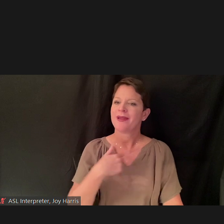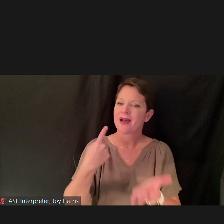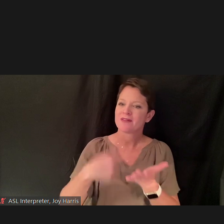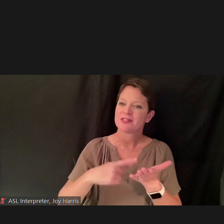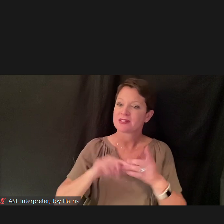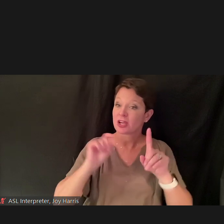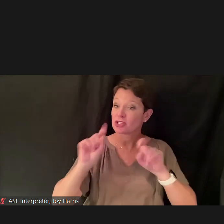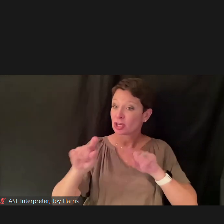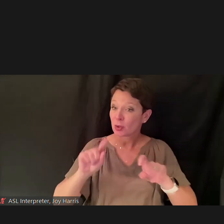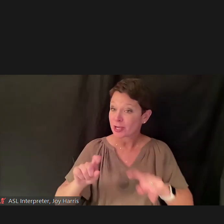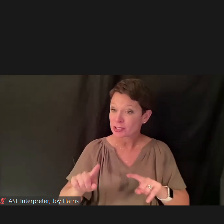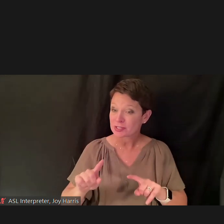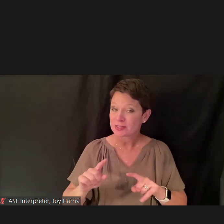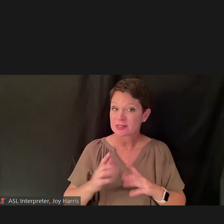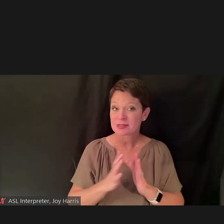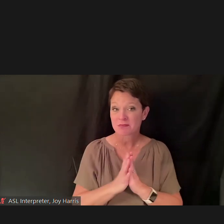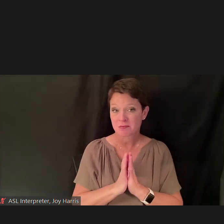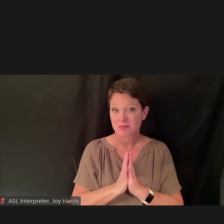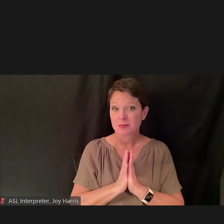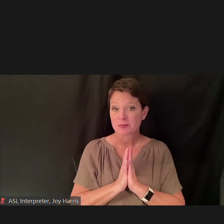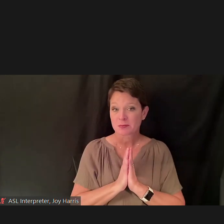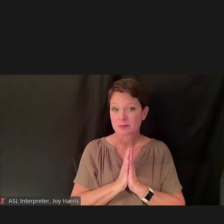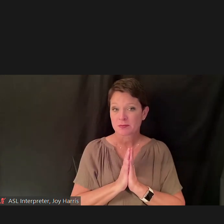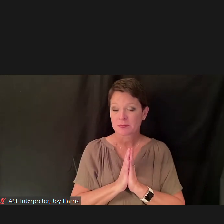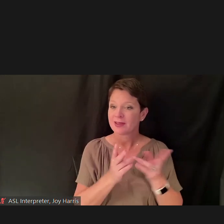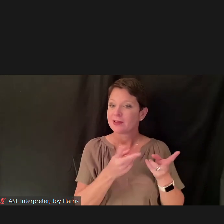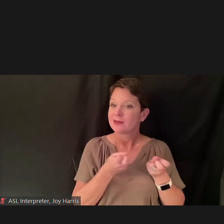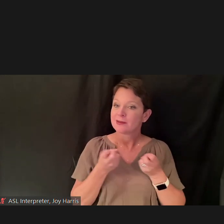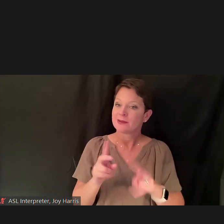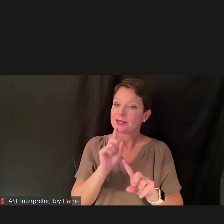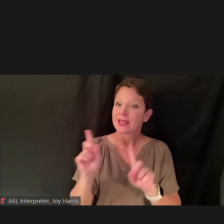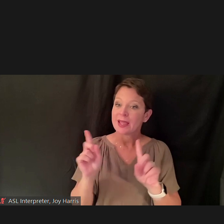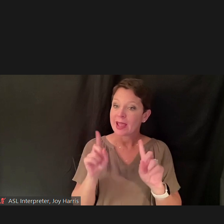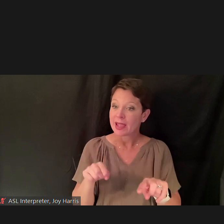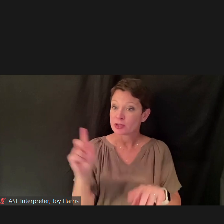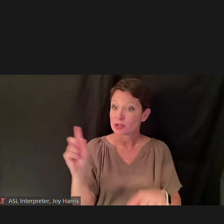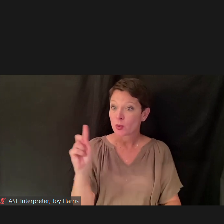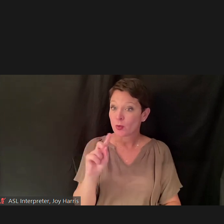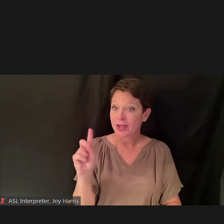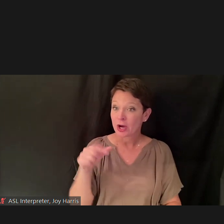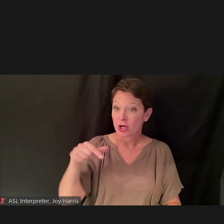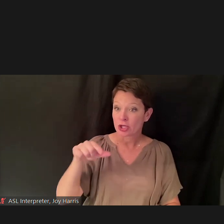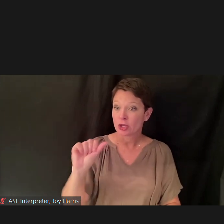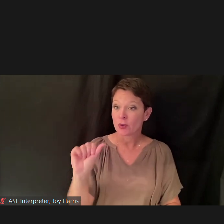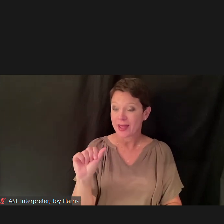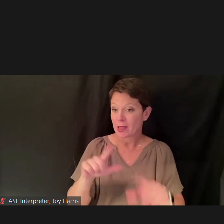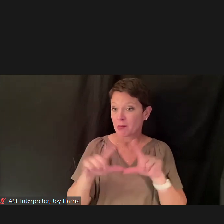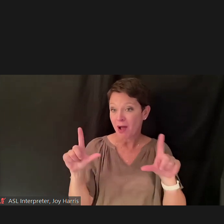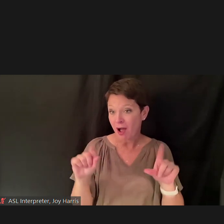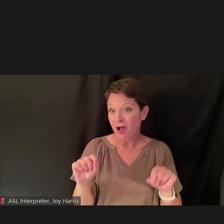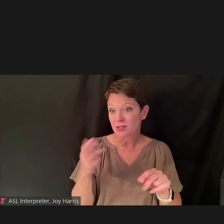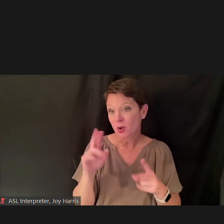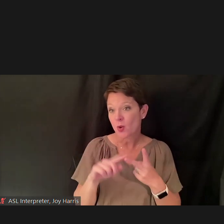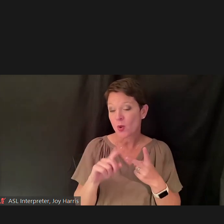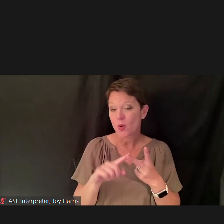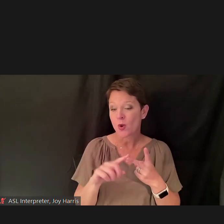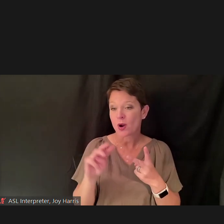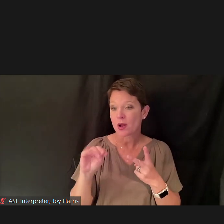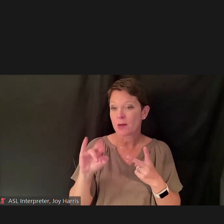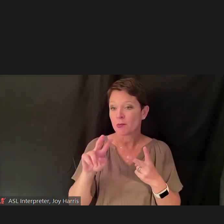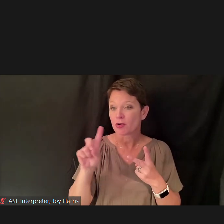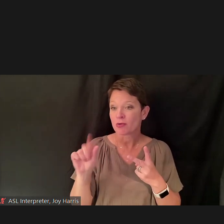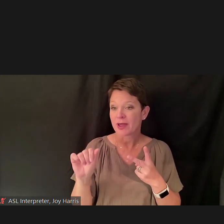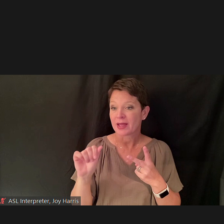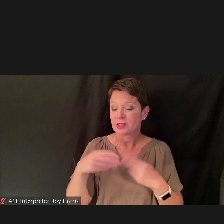Tenemos aquí varias preguntas de discusión y siéntase en libertad de contestar en la sección